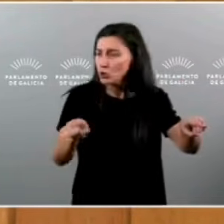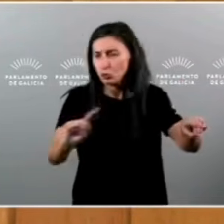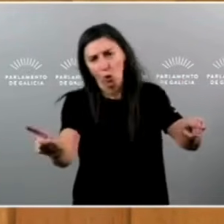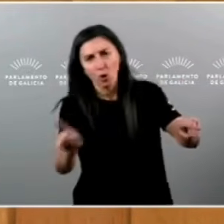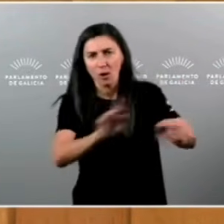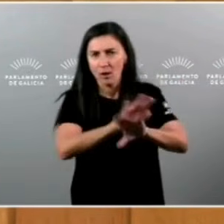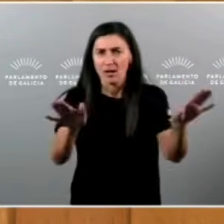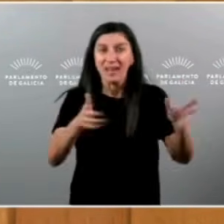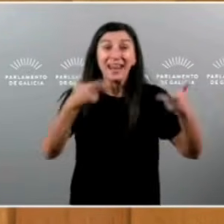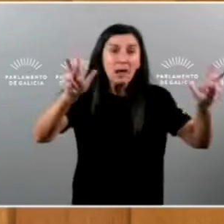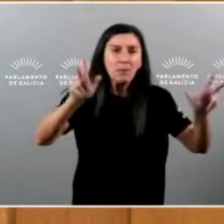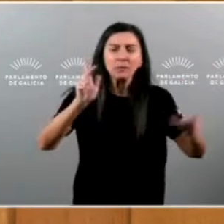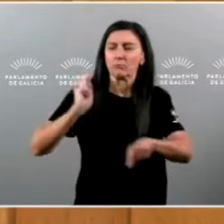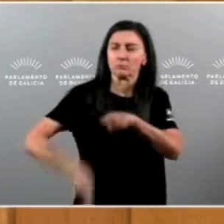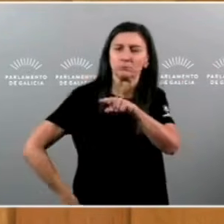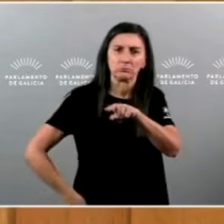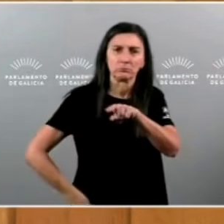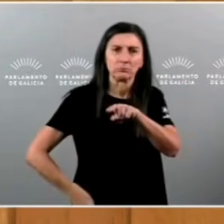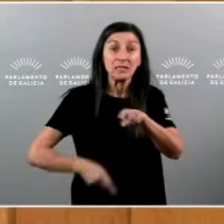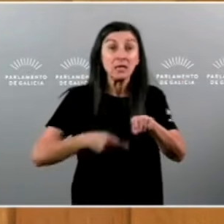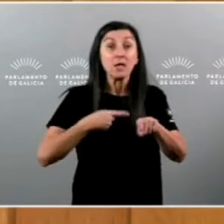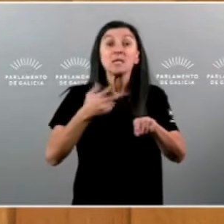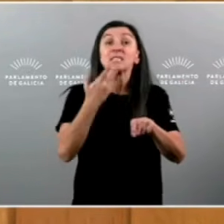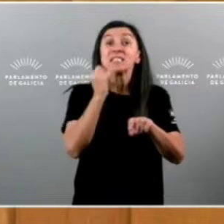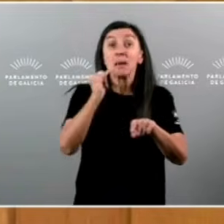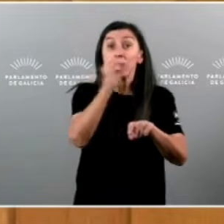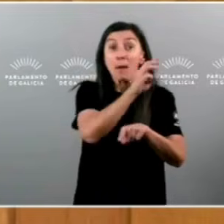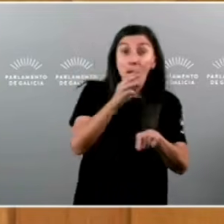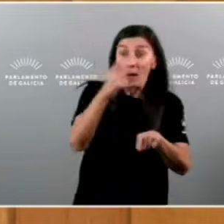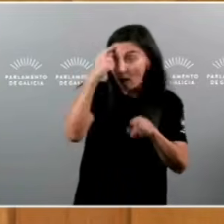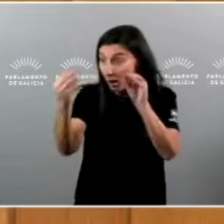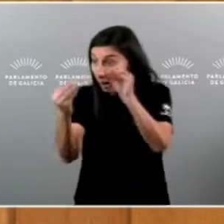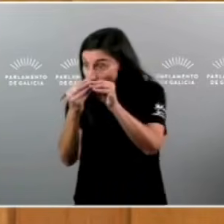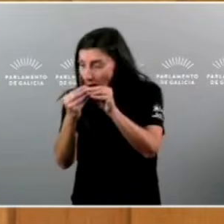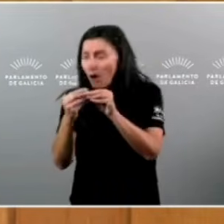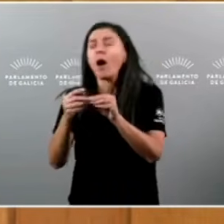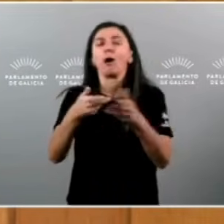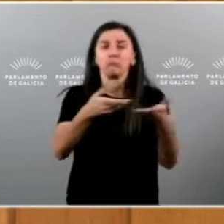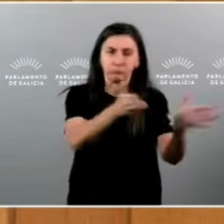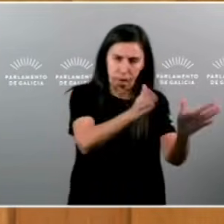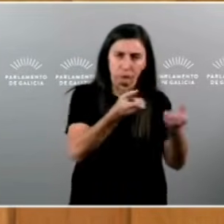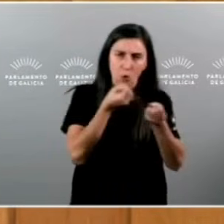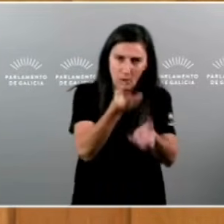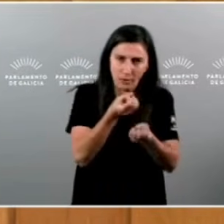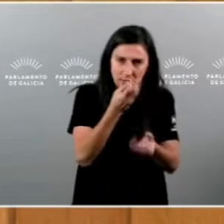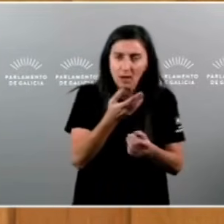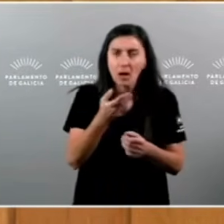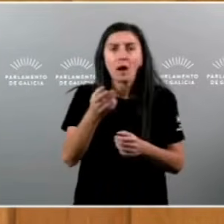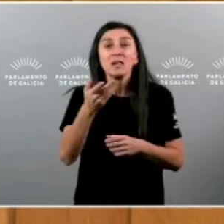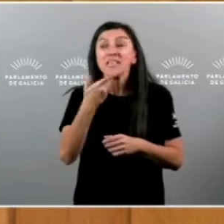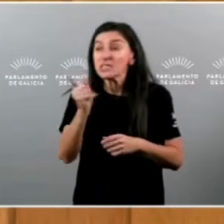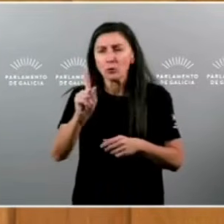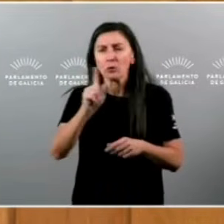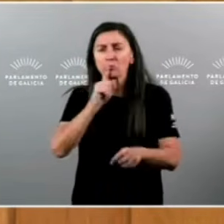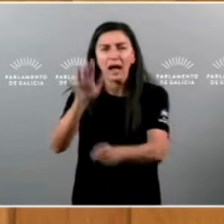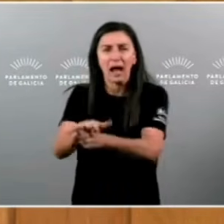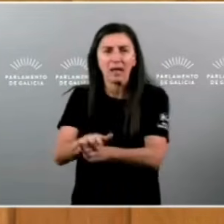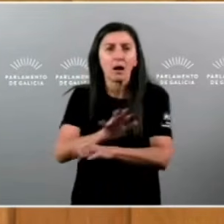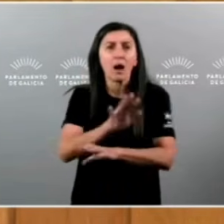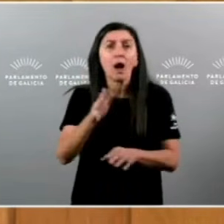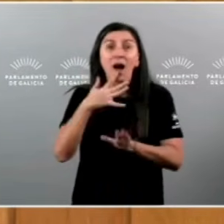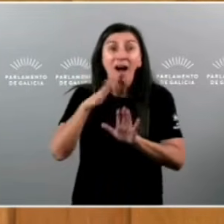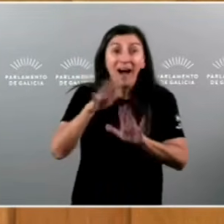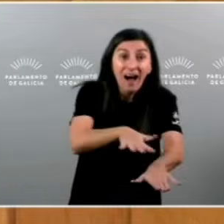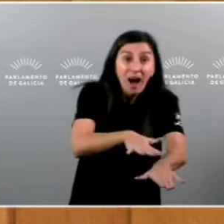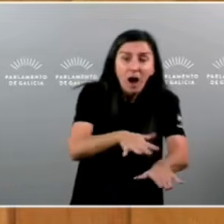A liberdade de expresión si pensas como a eles. O dereito a mobilizarte si faz o que o Partido Popular diga. Se